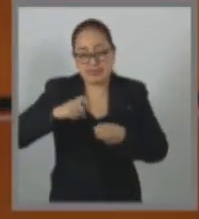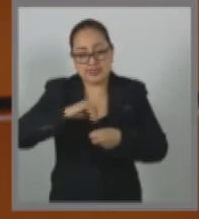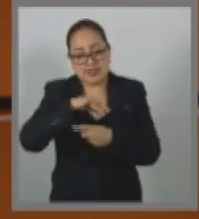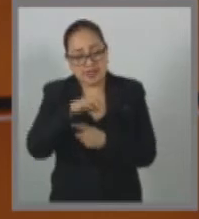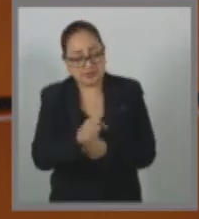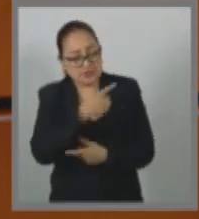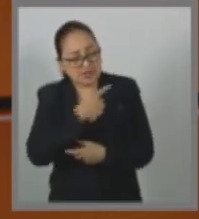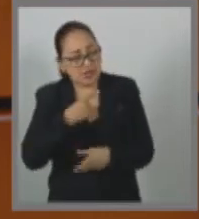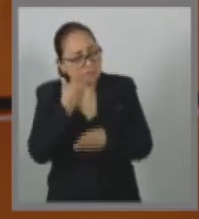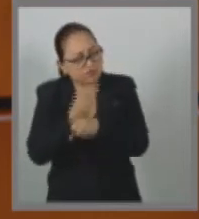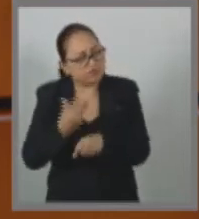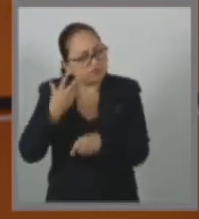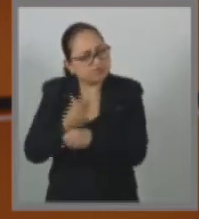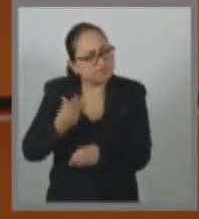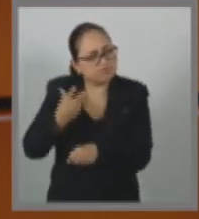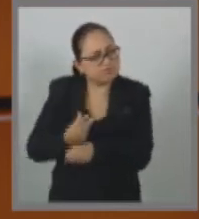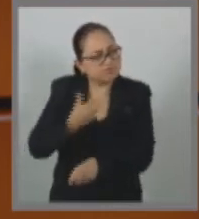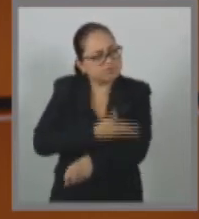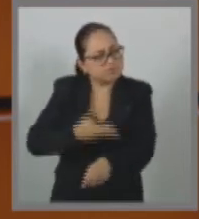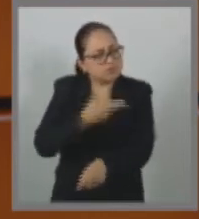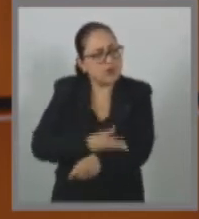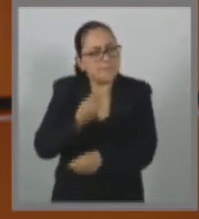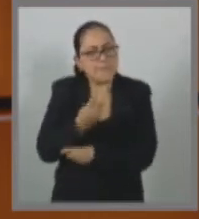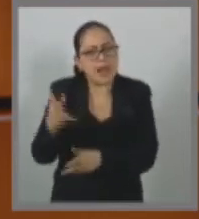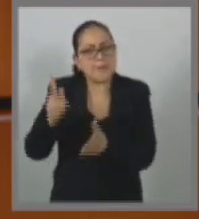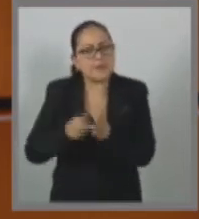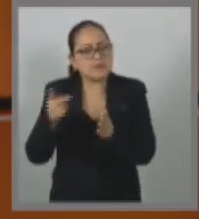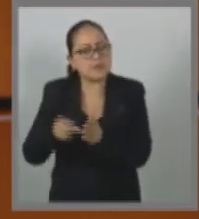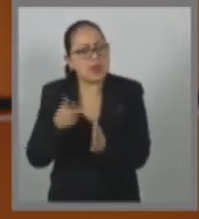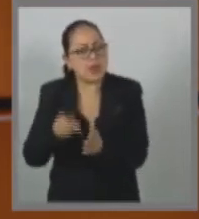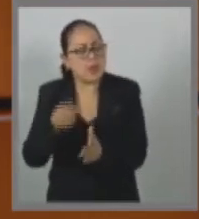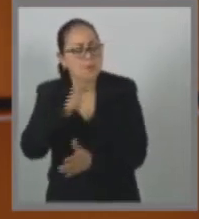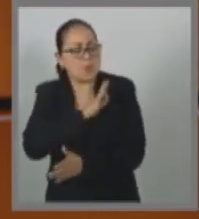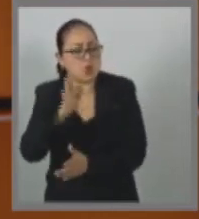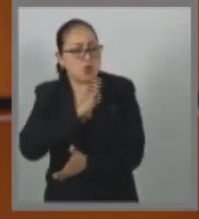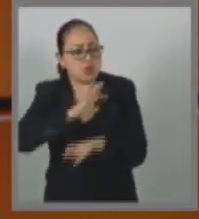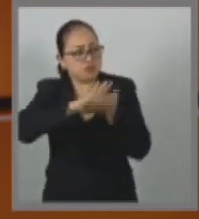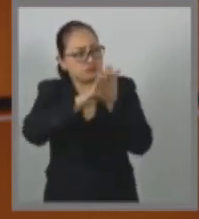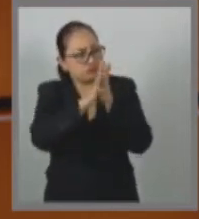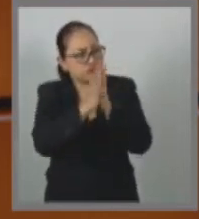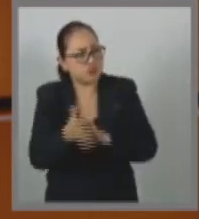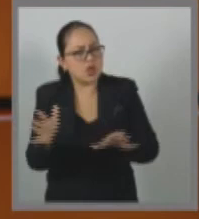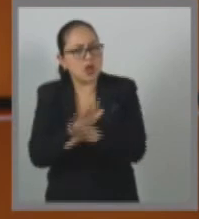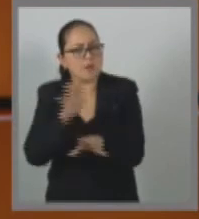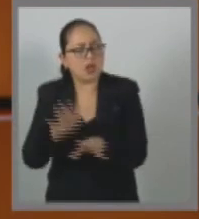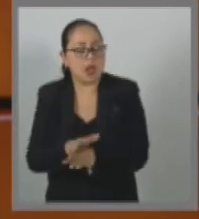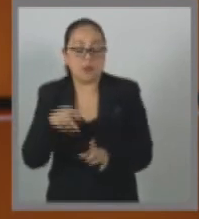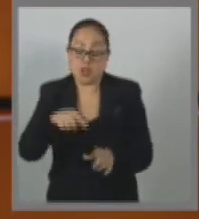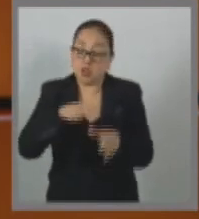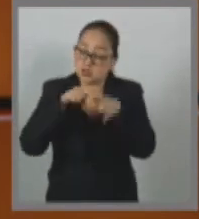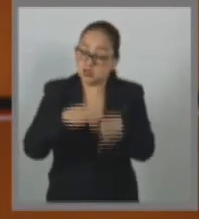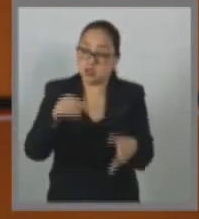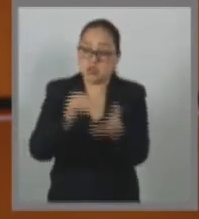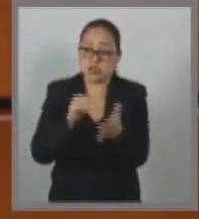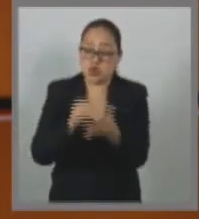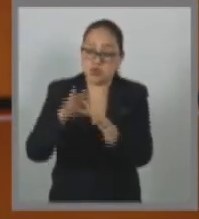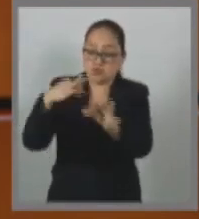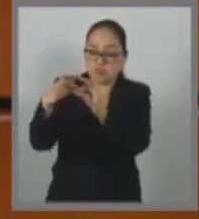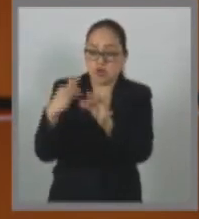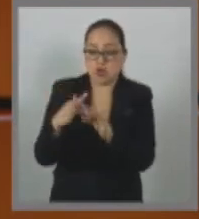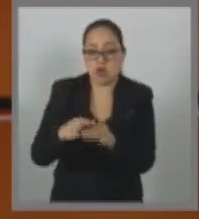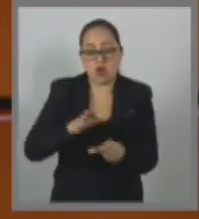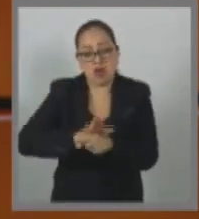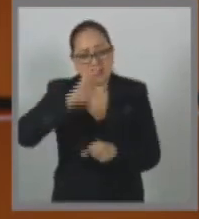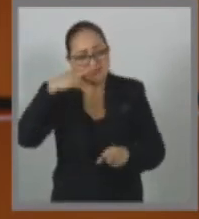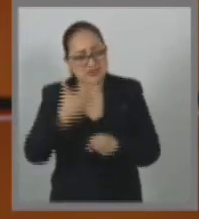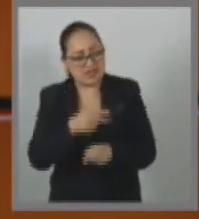que hacer ajustes mayores en varias ocasiones para dar cabida a estas transformaciones y seguir cumpliendo con su función de